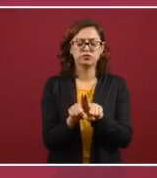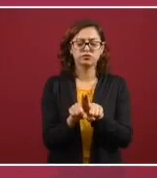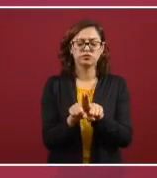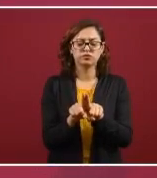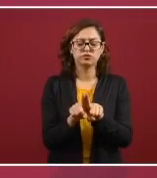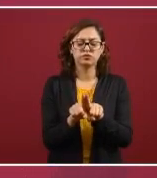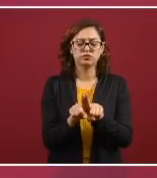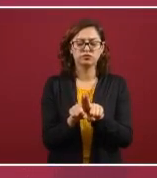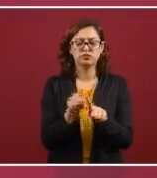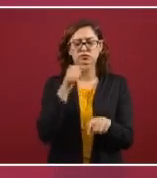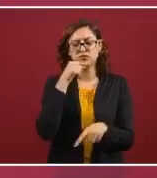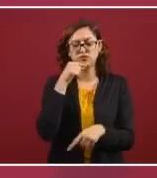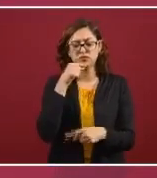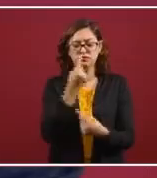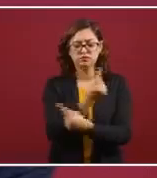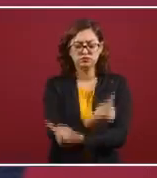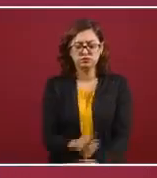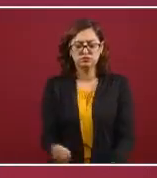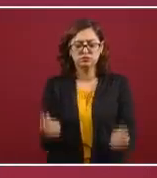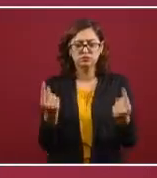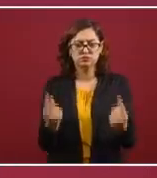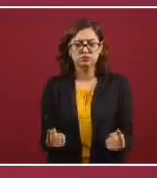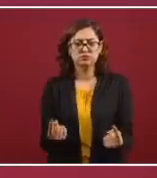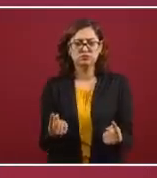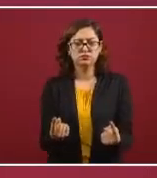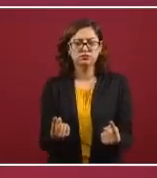con niños